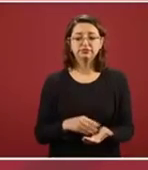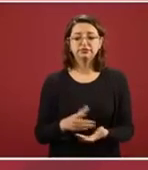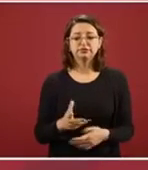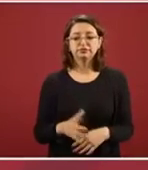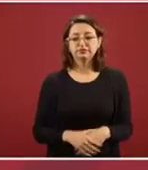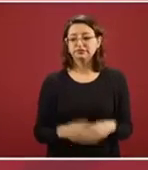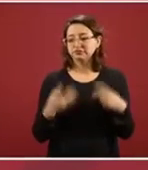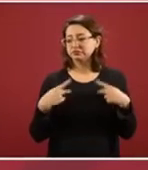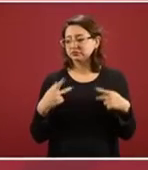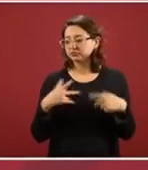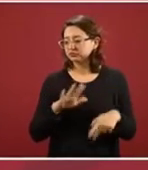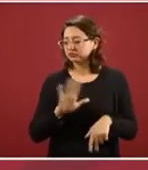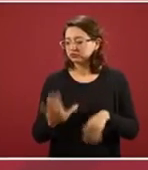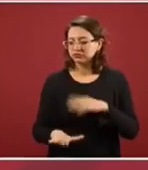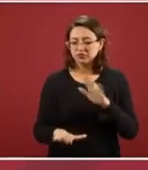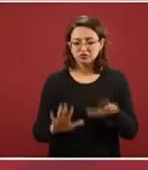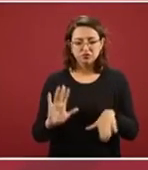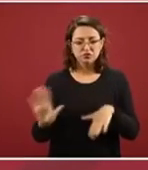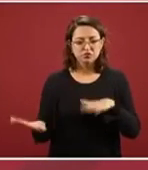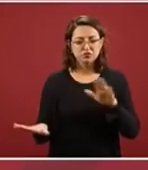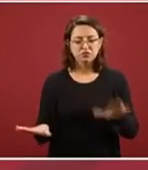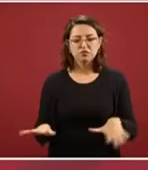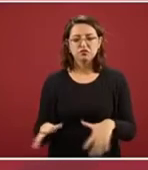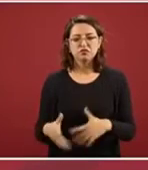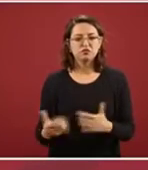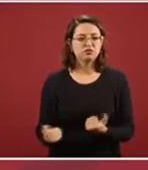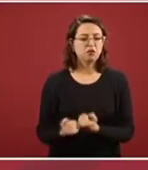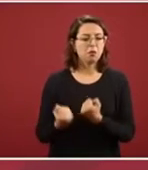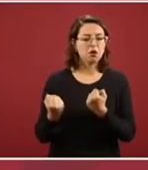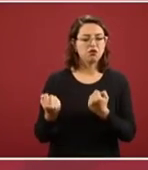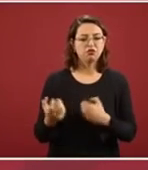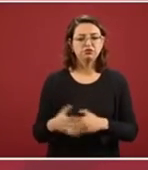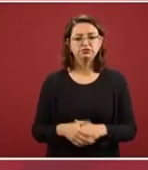pérdida de vidas de las personas en enfrentamiento,